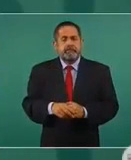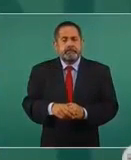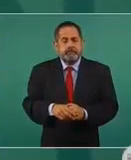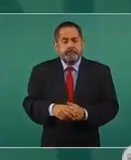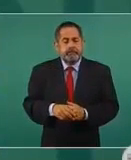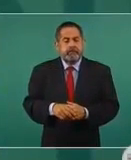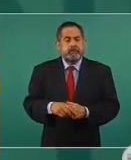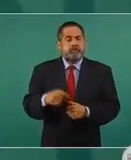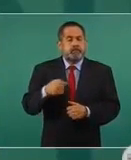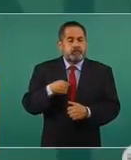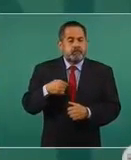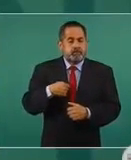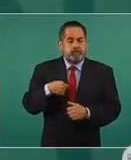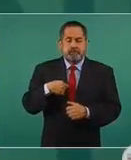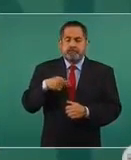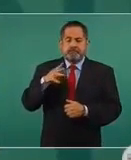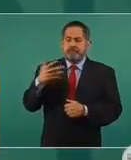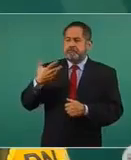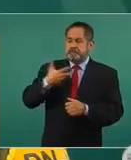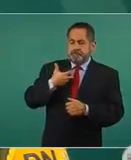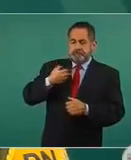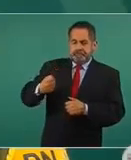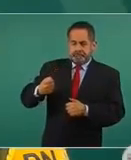fui designado